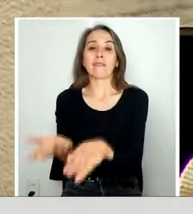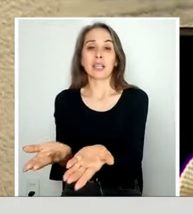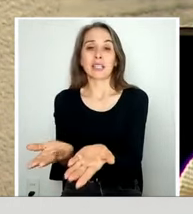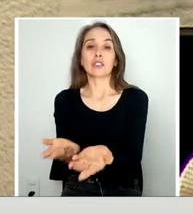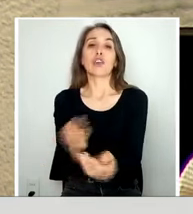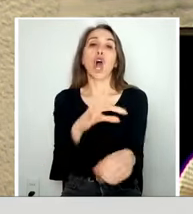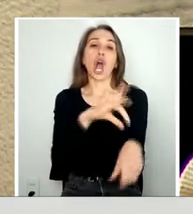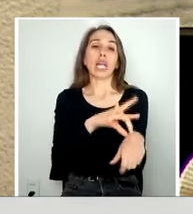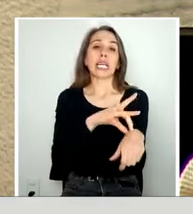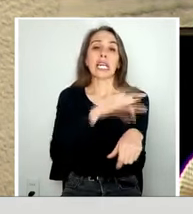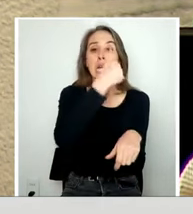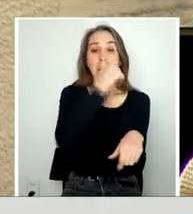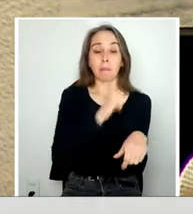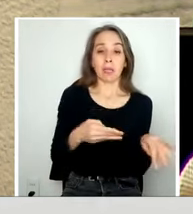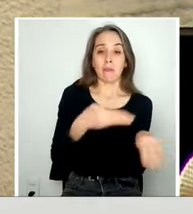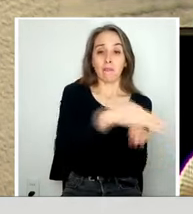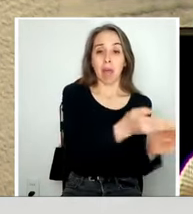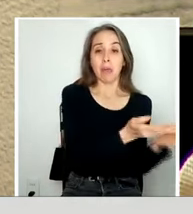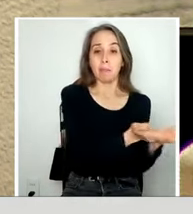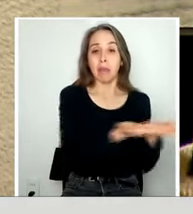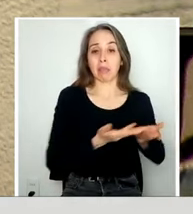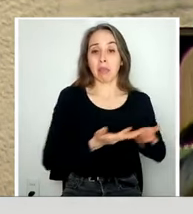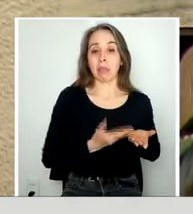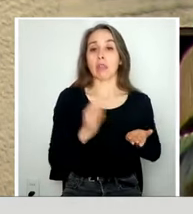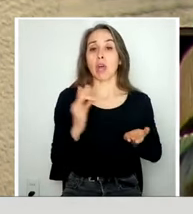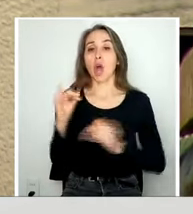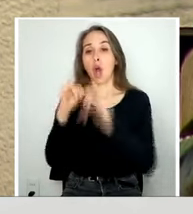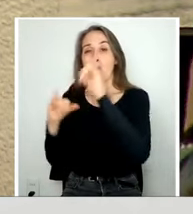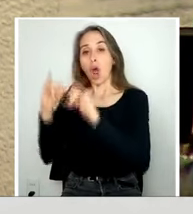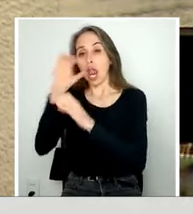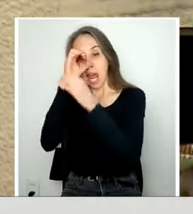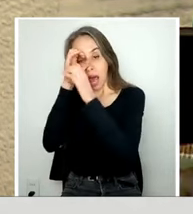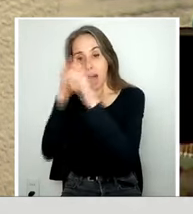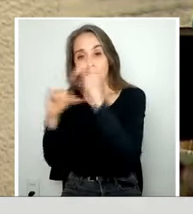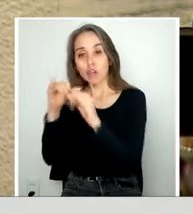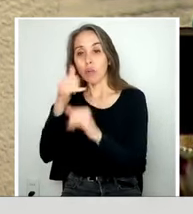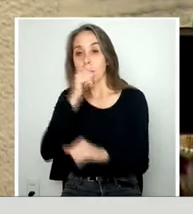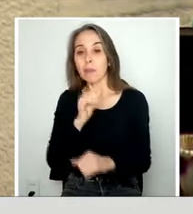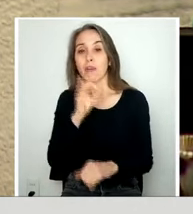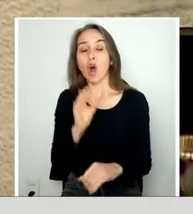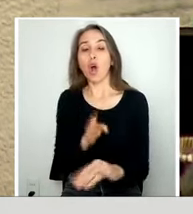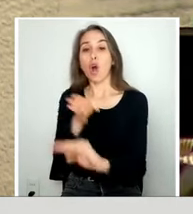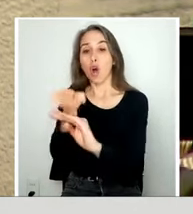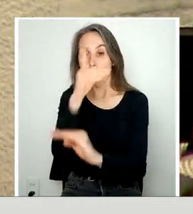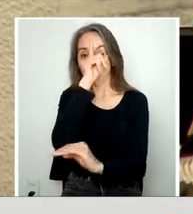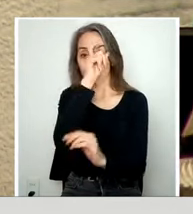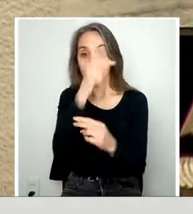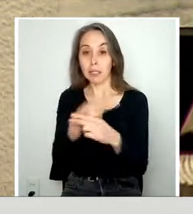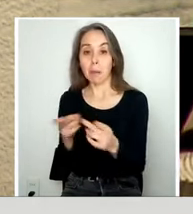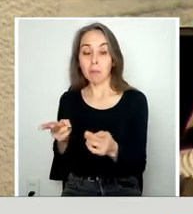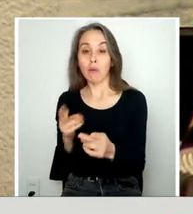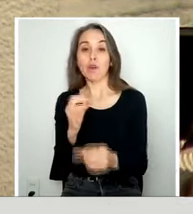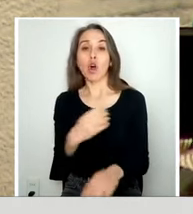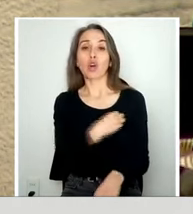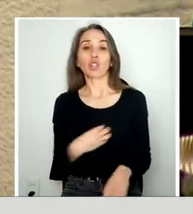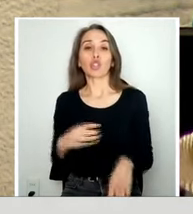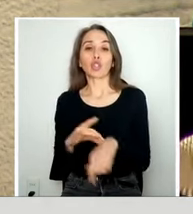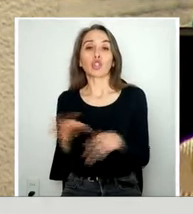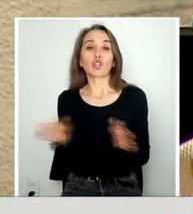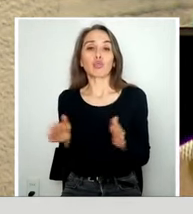privada o sea un laboratorio privado o sea un hospital público o sea un cesfam